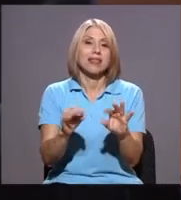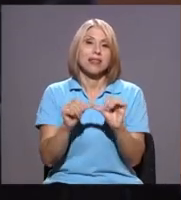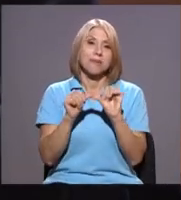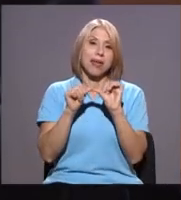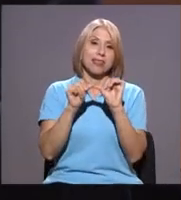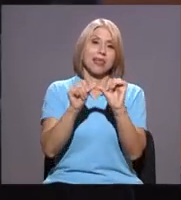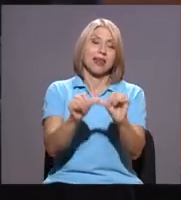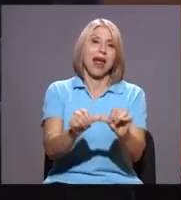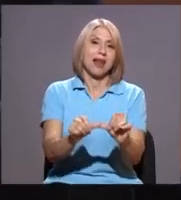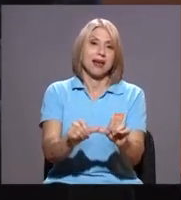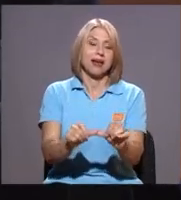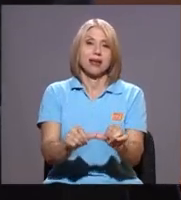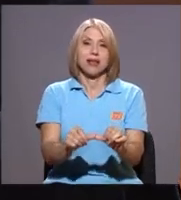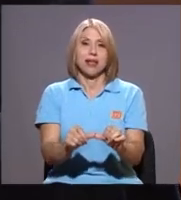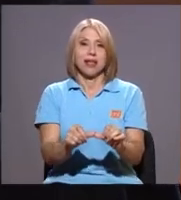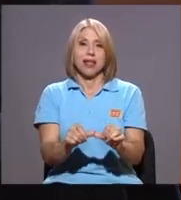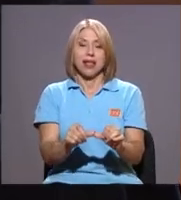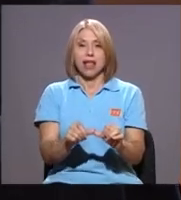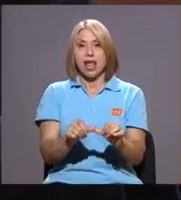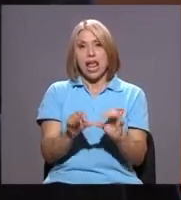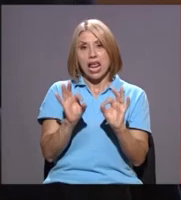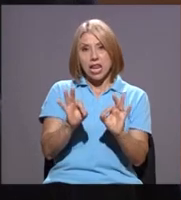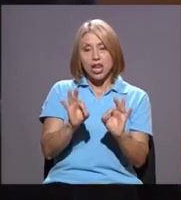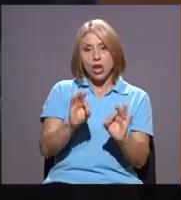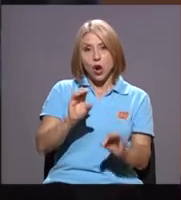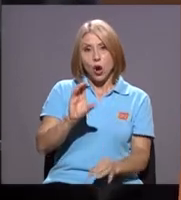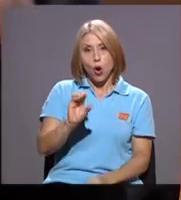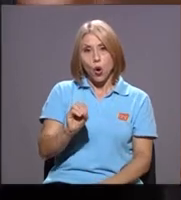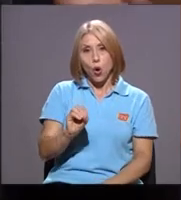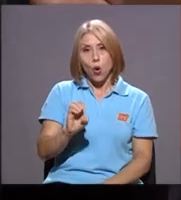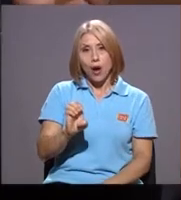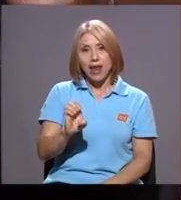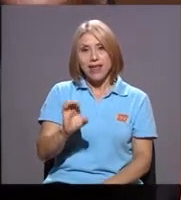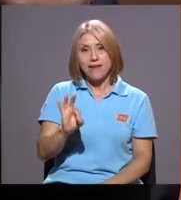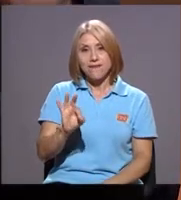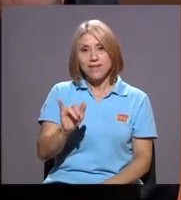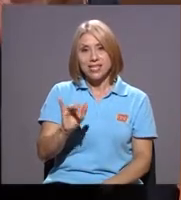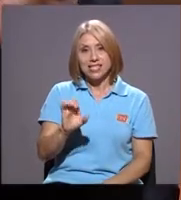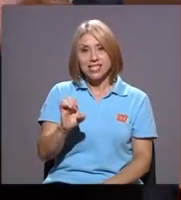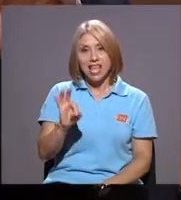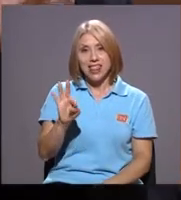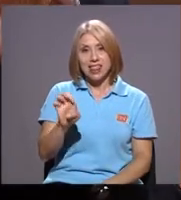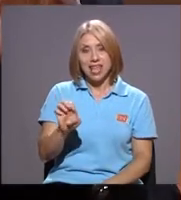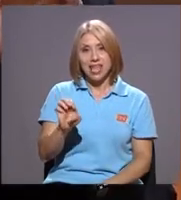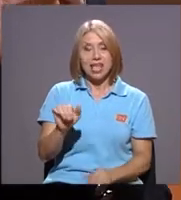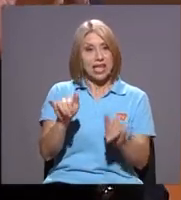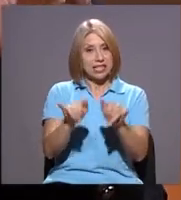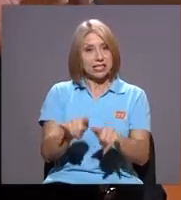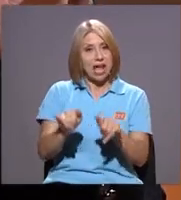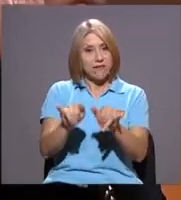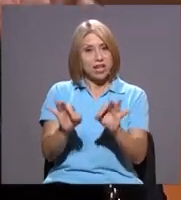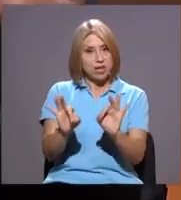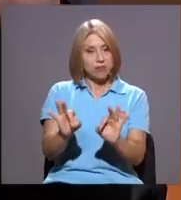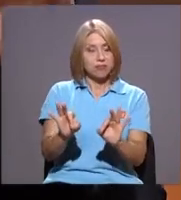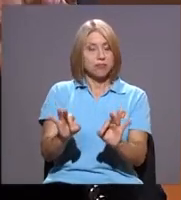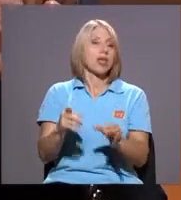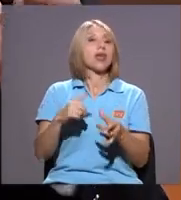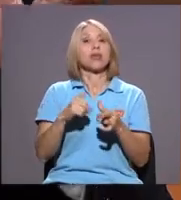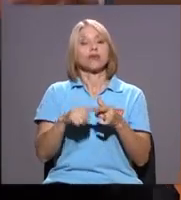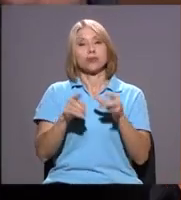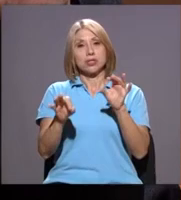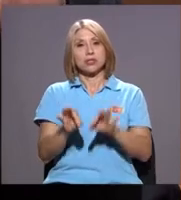coeficiente de manera estable. De esta forma, es importante destacar entonces